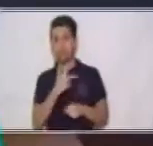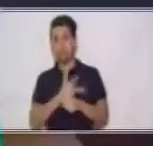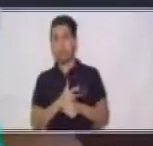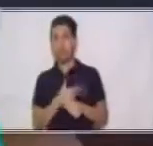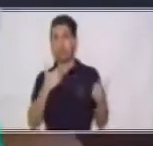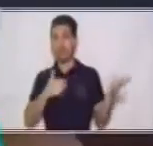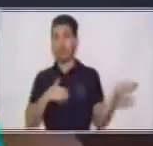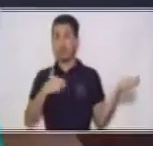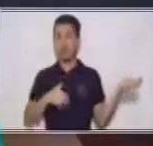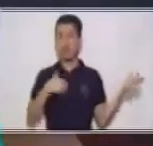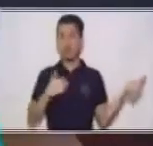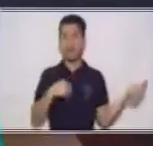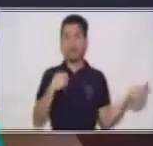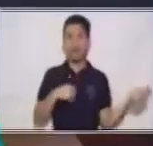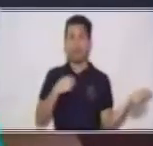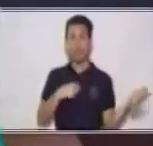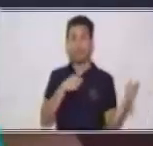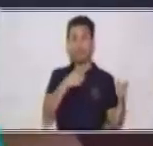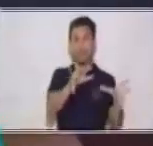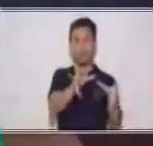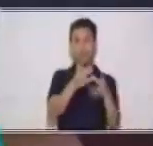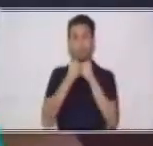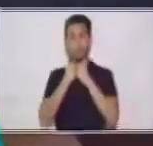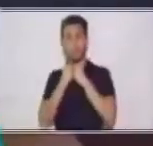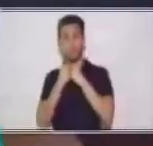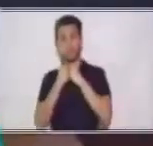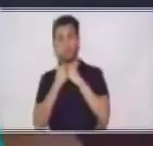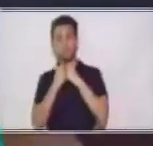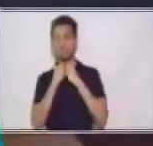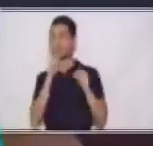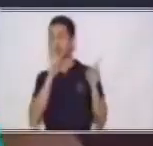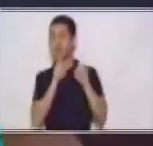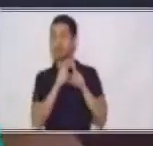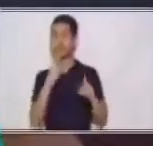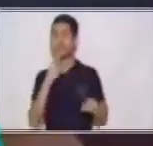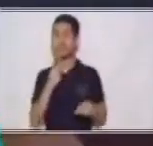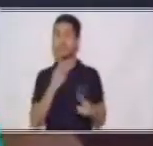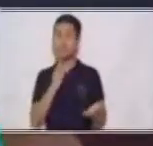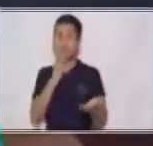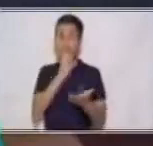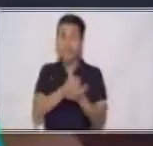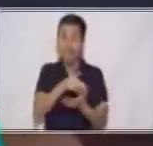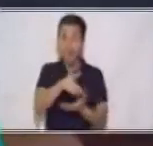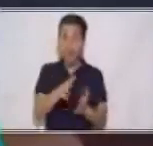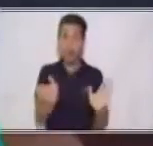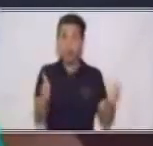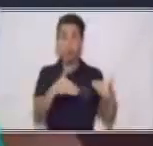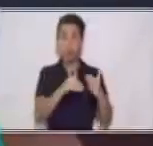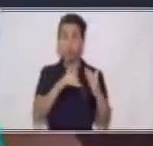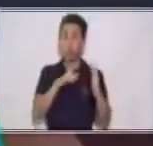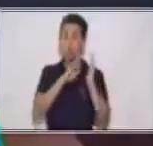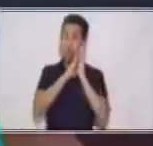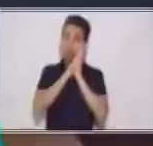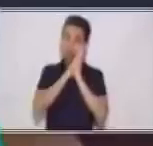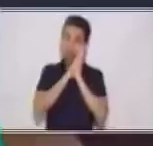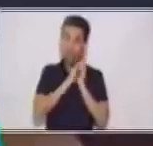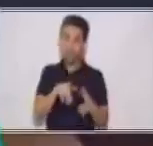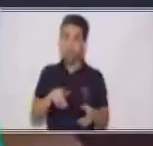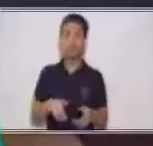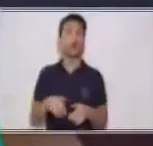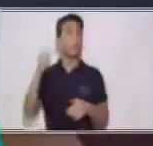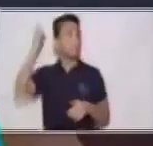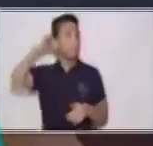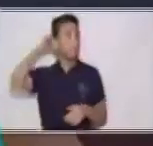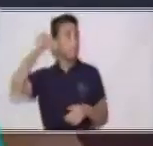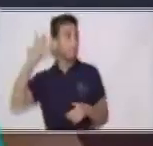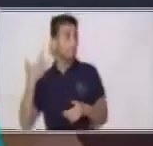Entonces también otras versiones explica de que él llega a los cuartos y empieza a hacerle trencitas. Y cuando posiblemente una